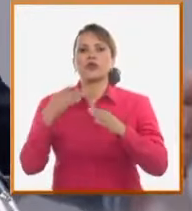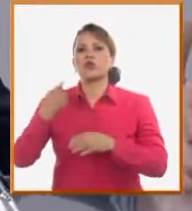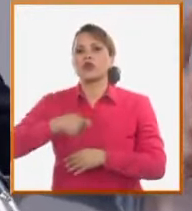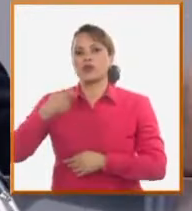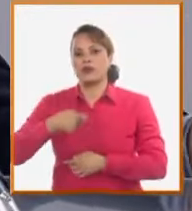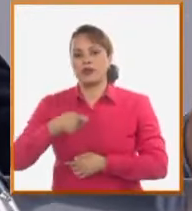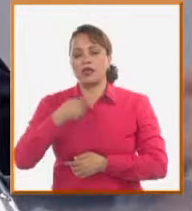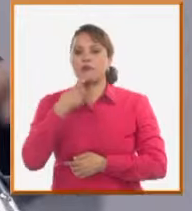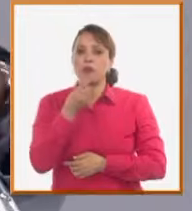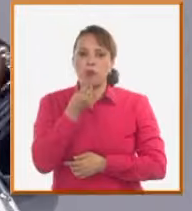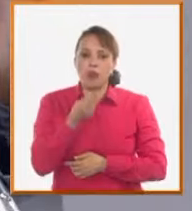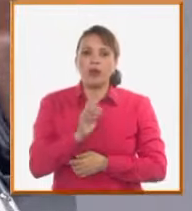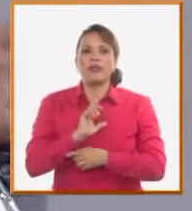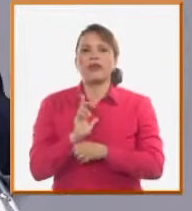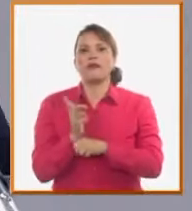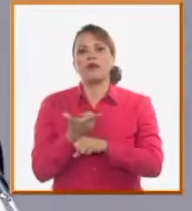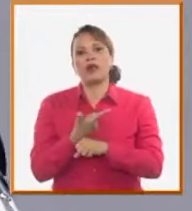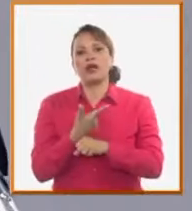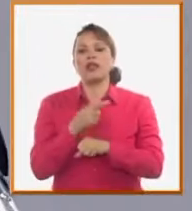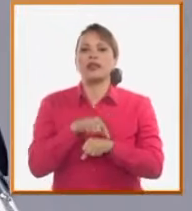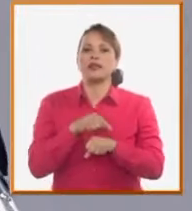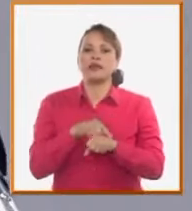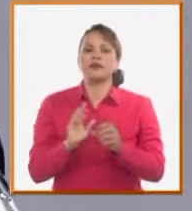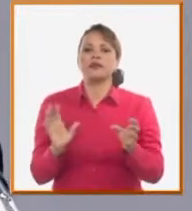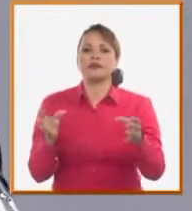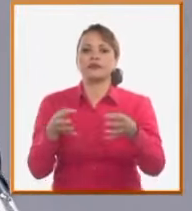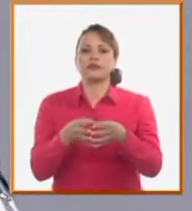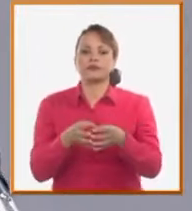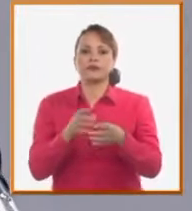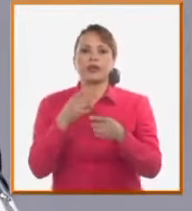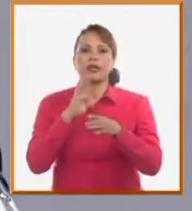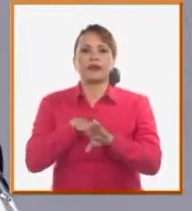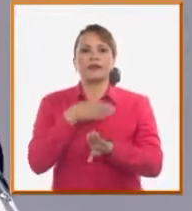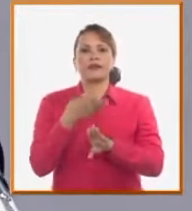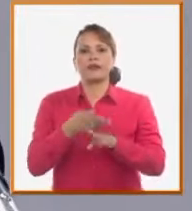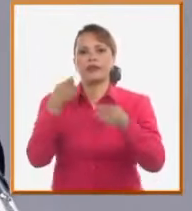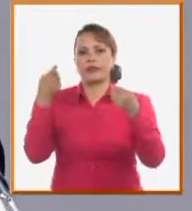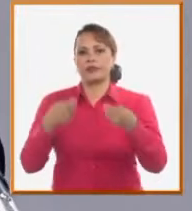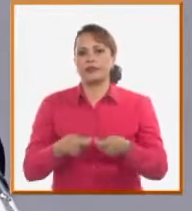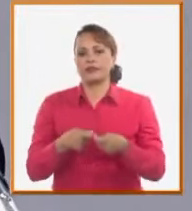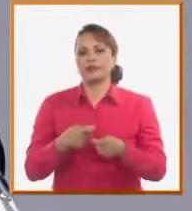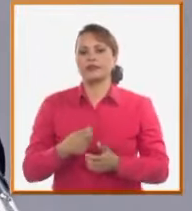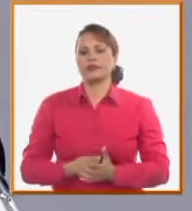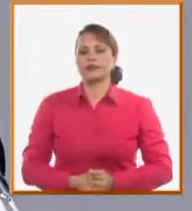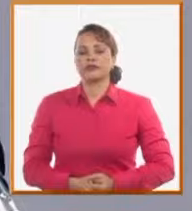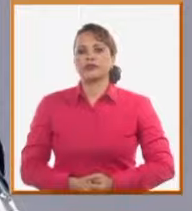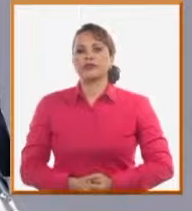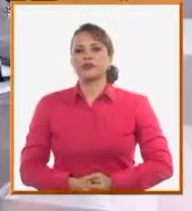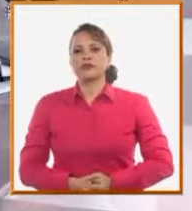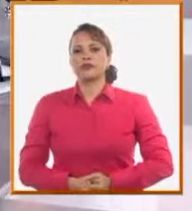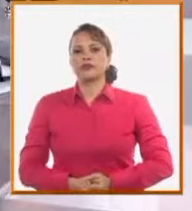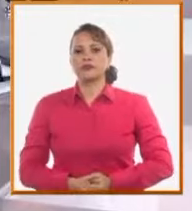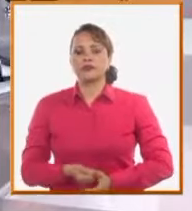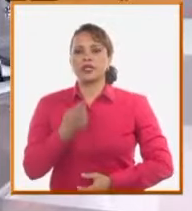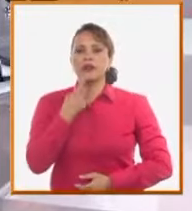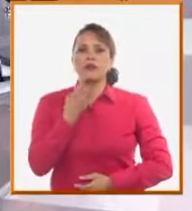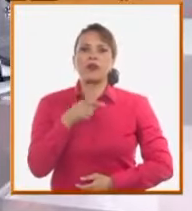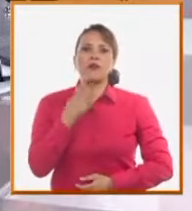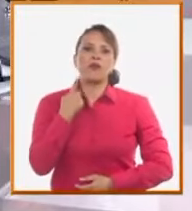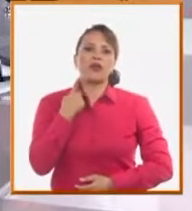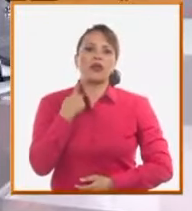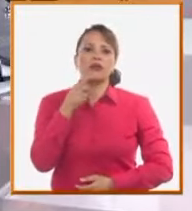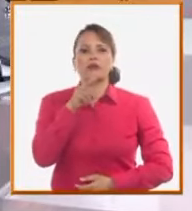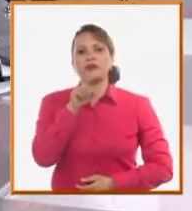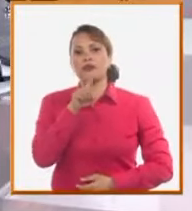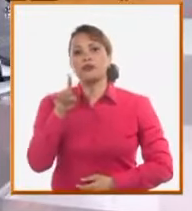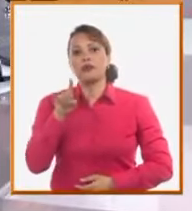puede demorar el término de completamiento para poder decidir otorgar un derecho. Sí, puede ser que usted, su accidente fue en el 2019, pero